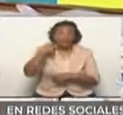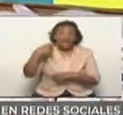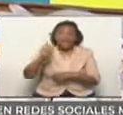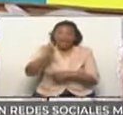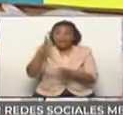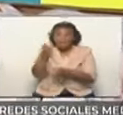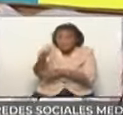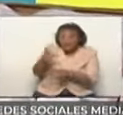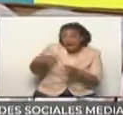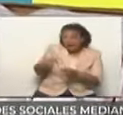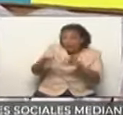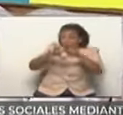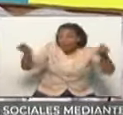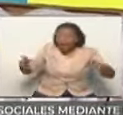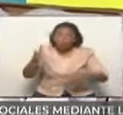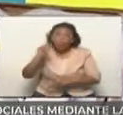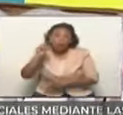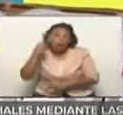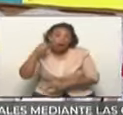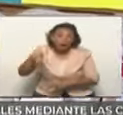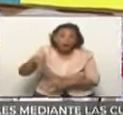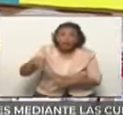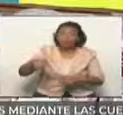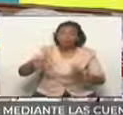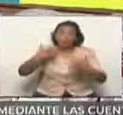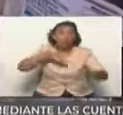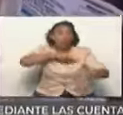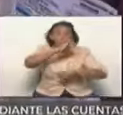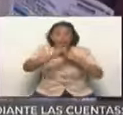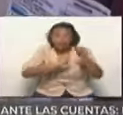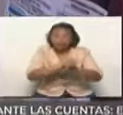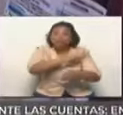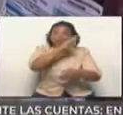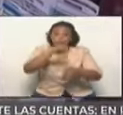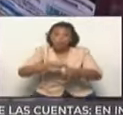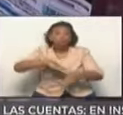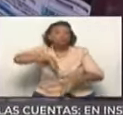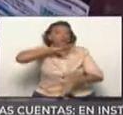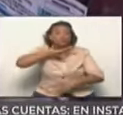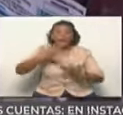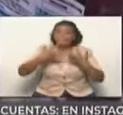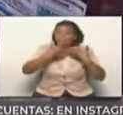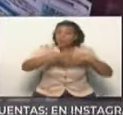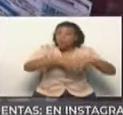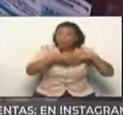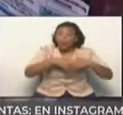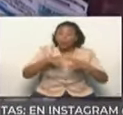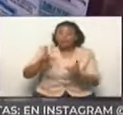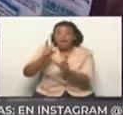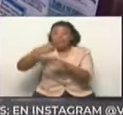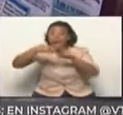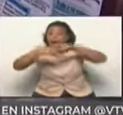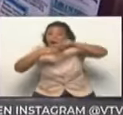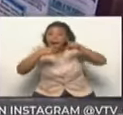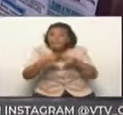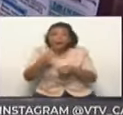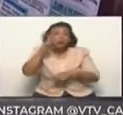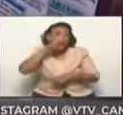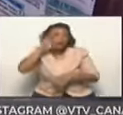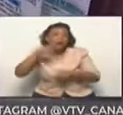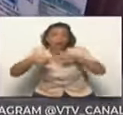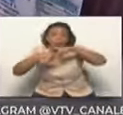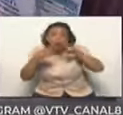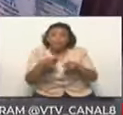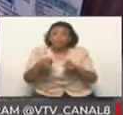tajalí, y además tenemos todo esto que cubre el mercado nacional, todos estos productos de la empresa Seafood. Camarones precocidos, la